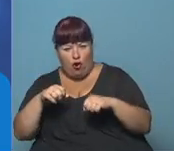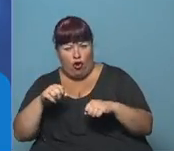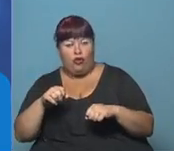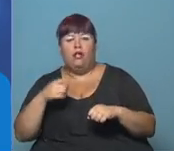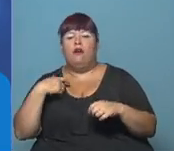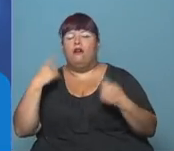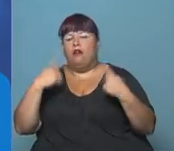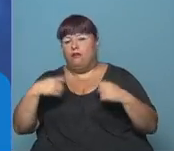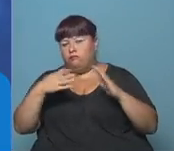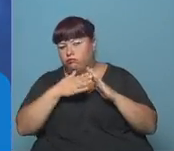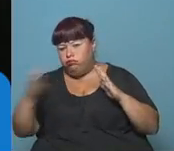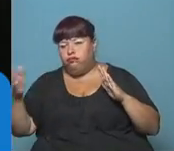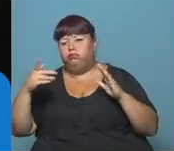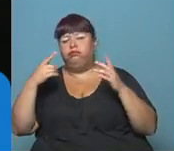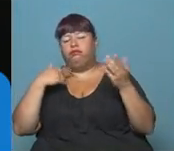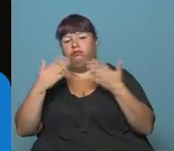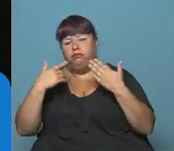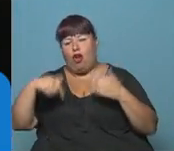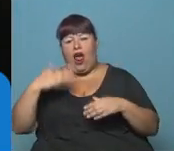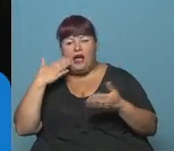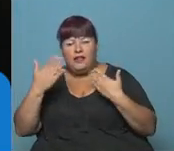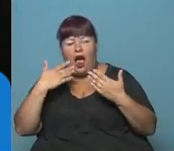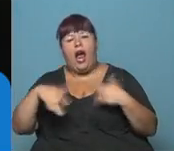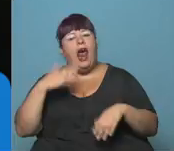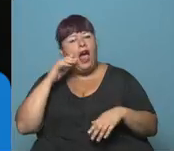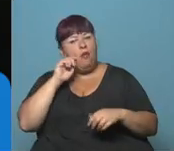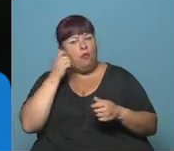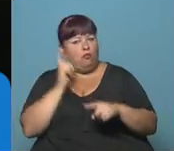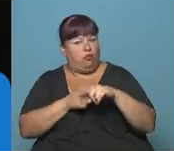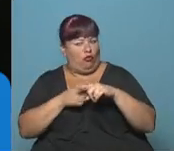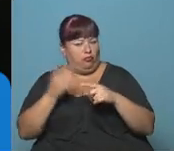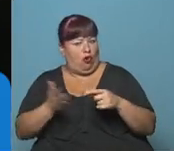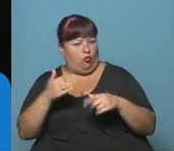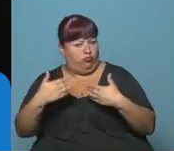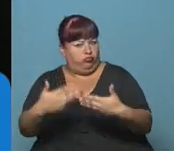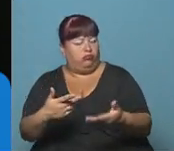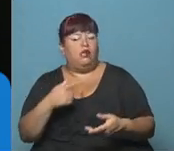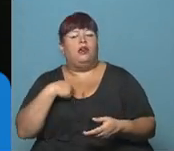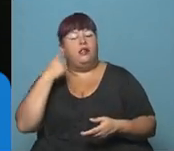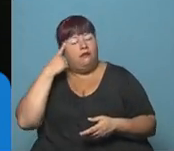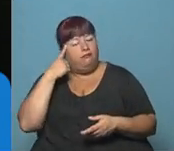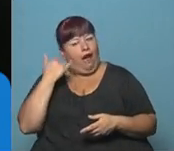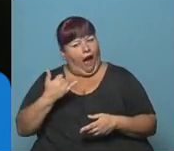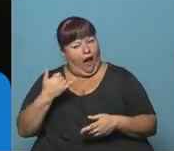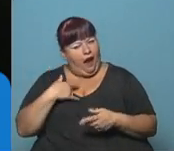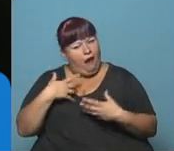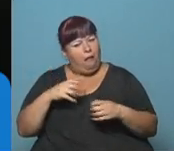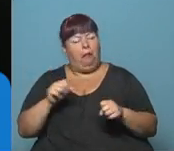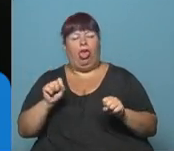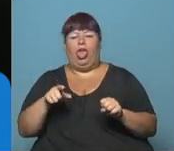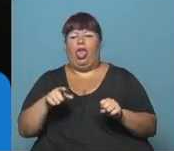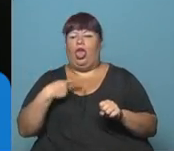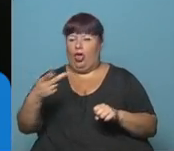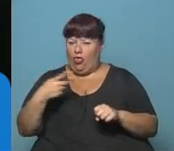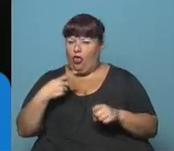Hemos recorrido esa agenda durante esta tarde, una tarde muy productiva, y nos hemos encontrado que tenemos muchas cosas